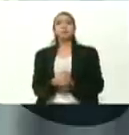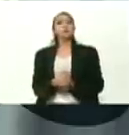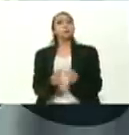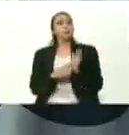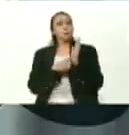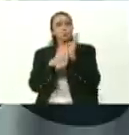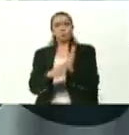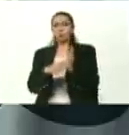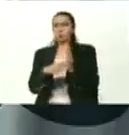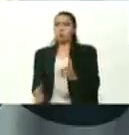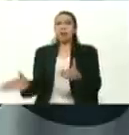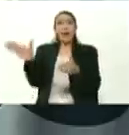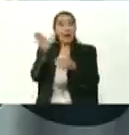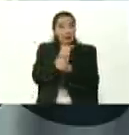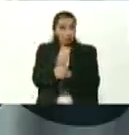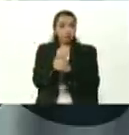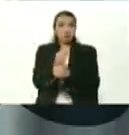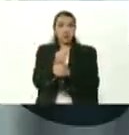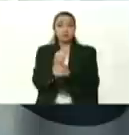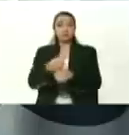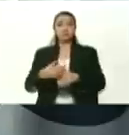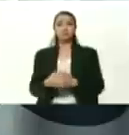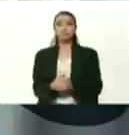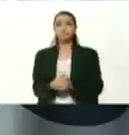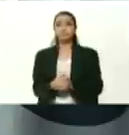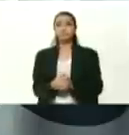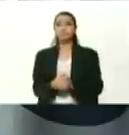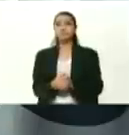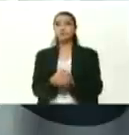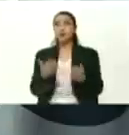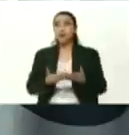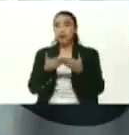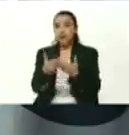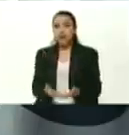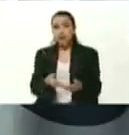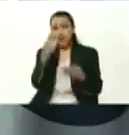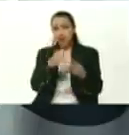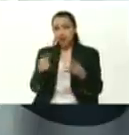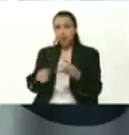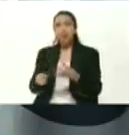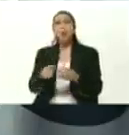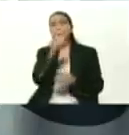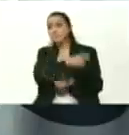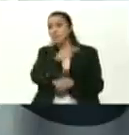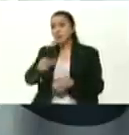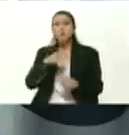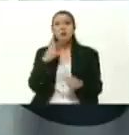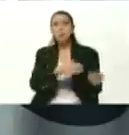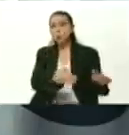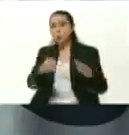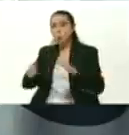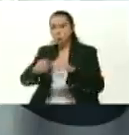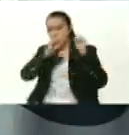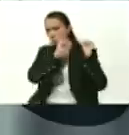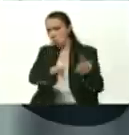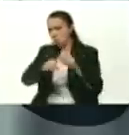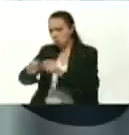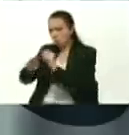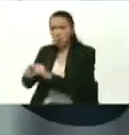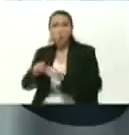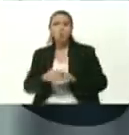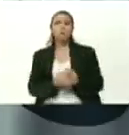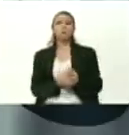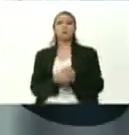se pudo descubrir el lanzamiento de centenares de cadáveres previamente acribillados a